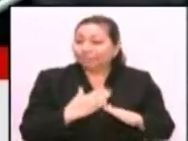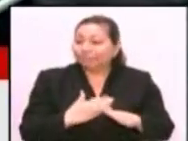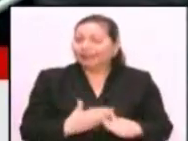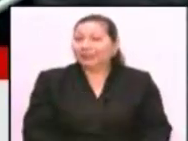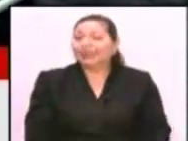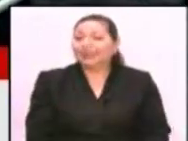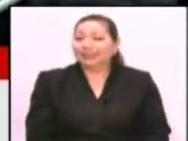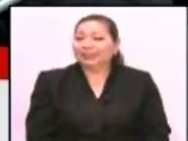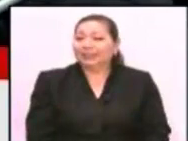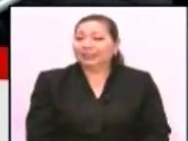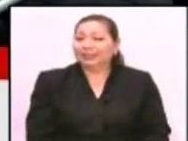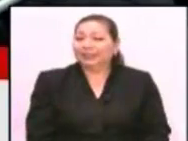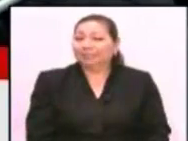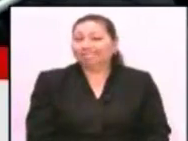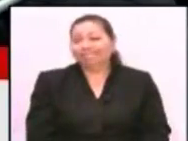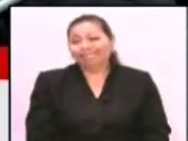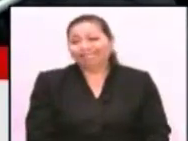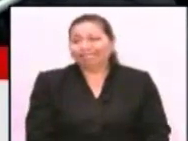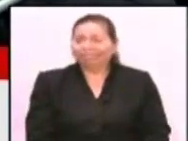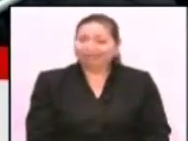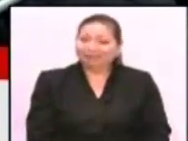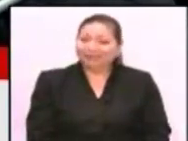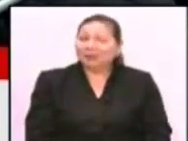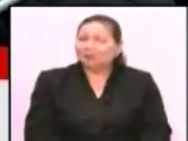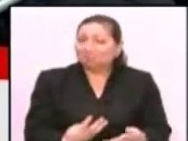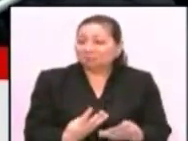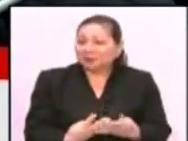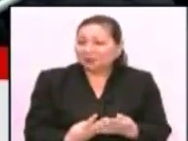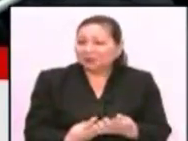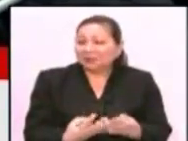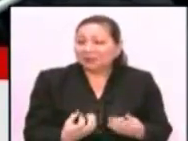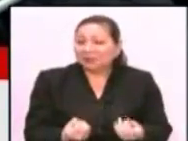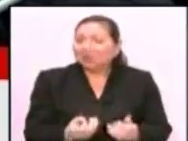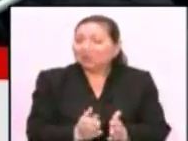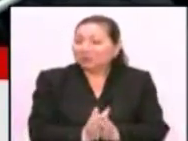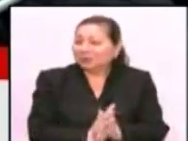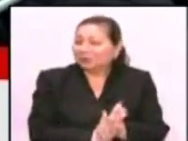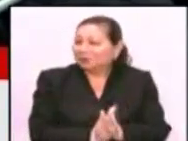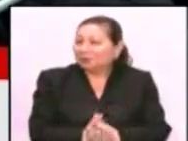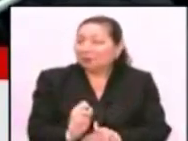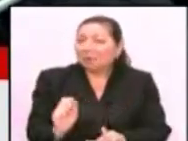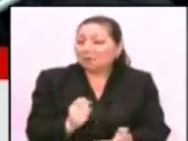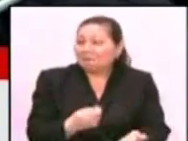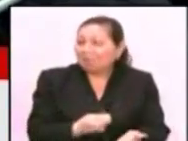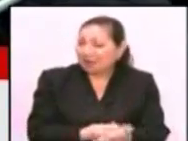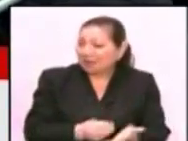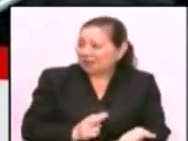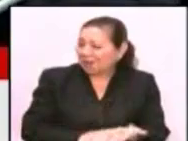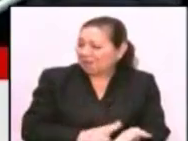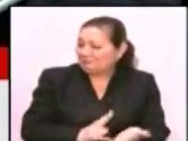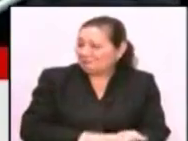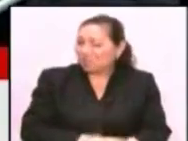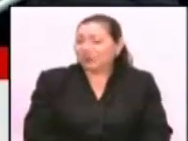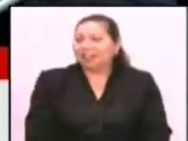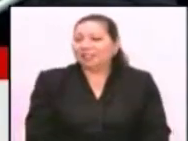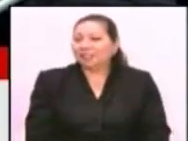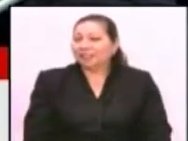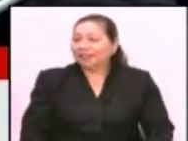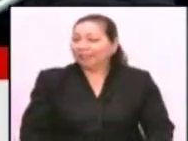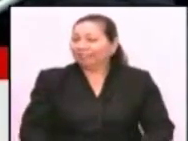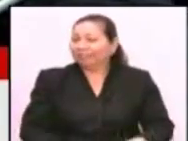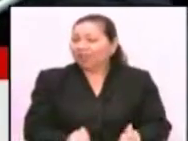oposiciones, decían que los presos iban a tener muchos beneficios, no pagan impuestos, van a ir en una